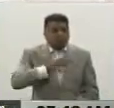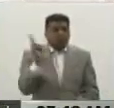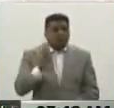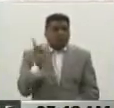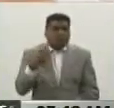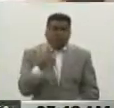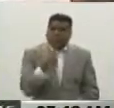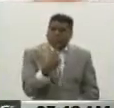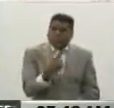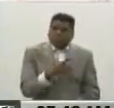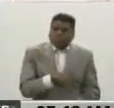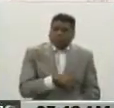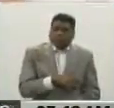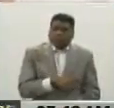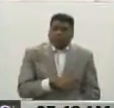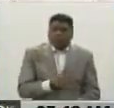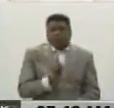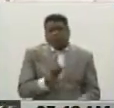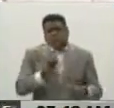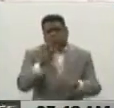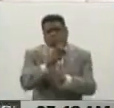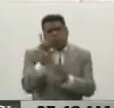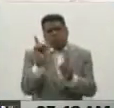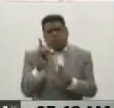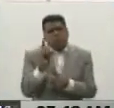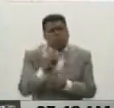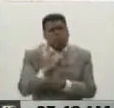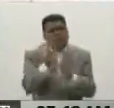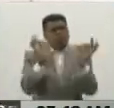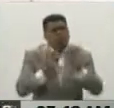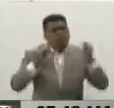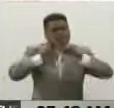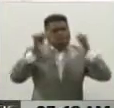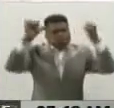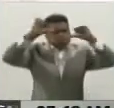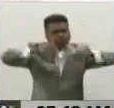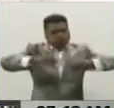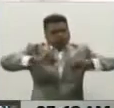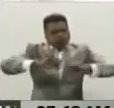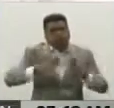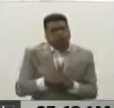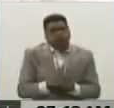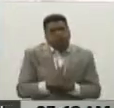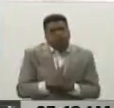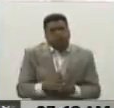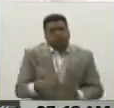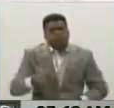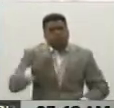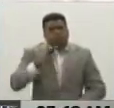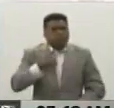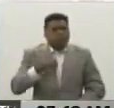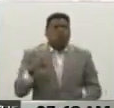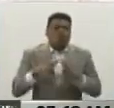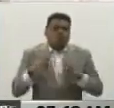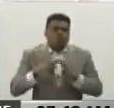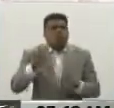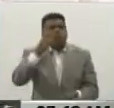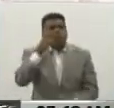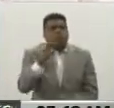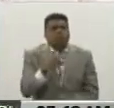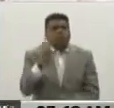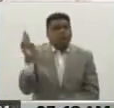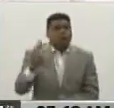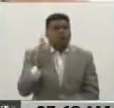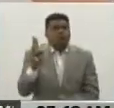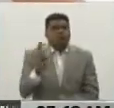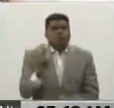dices, bueno, como lo hago de manera negativa, también te puedo decir que yo conozco gente, pueblo, que no puedo decir sus nombres, que también están usando las redes sociales